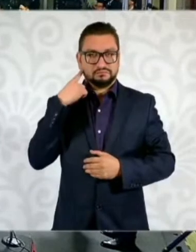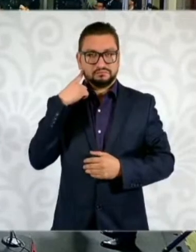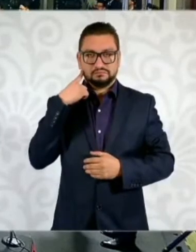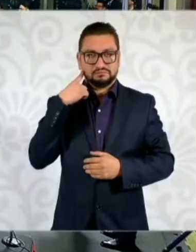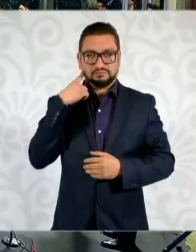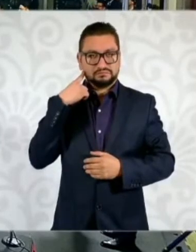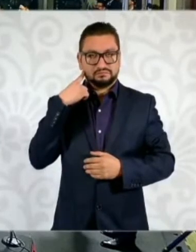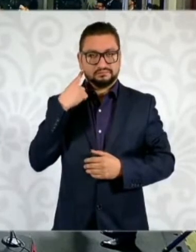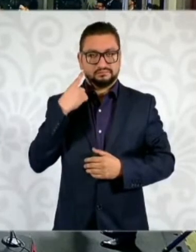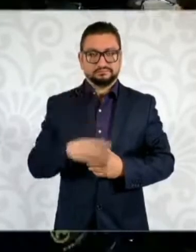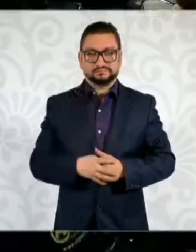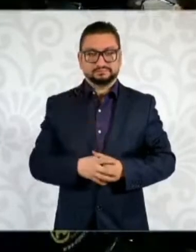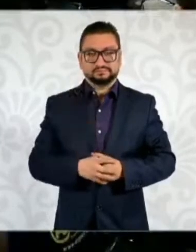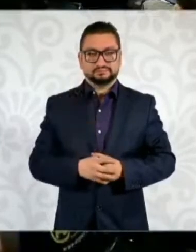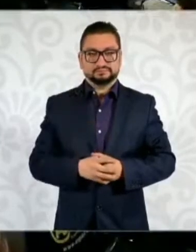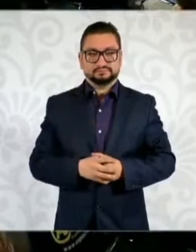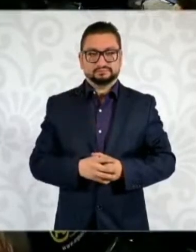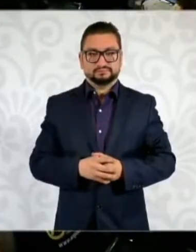Gracias.